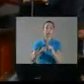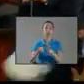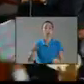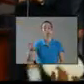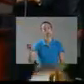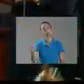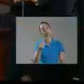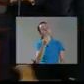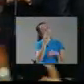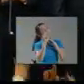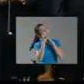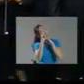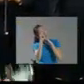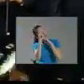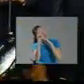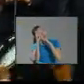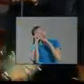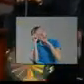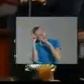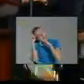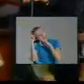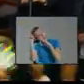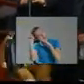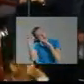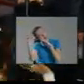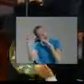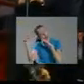seremos como los que